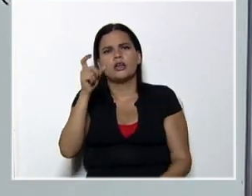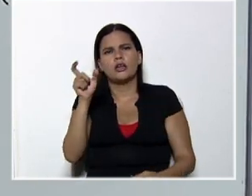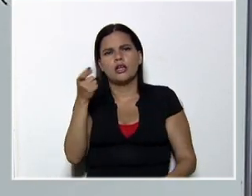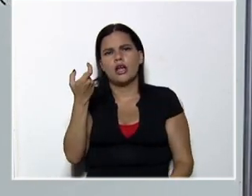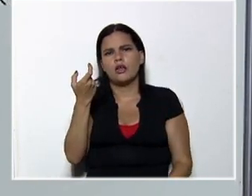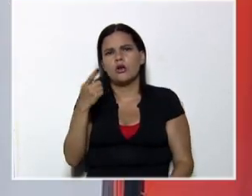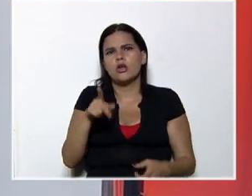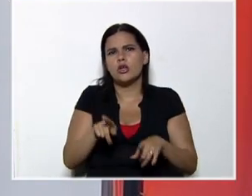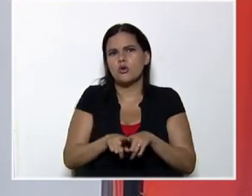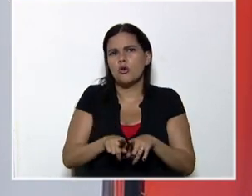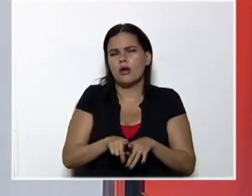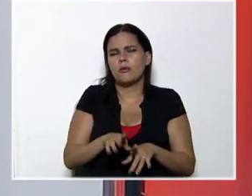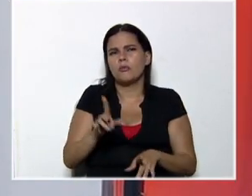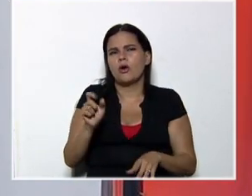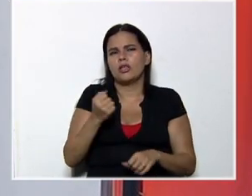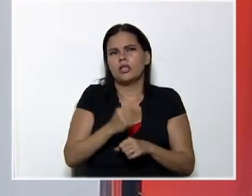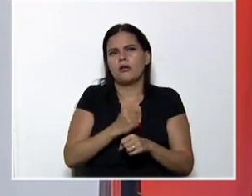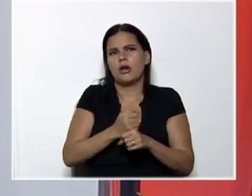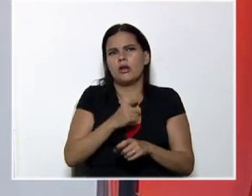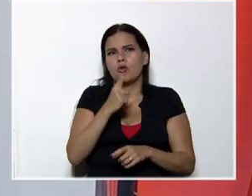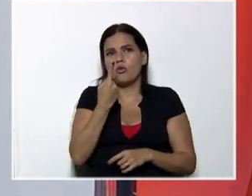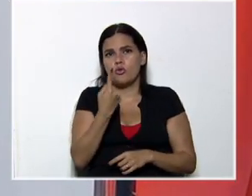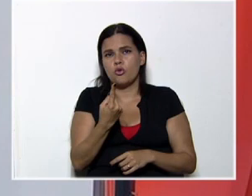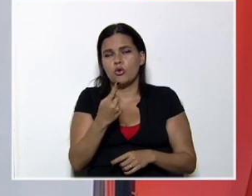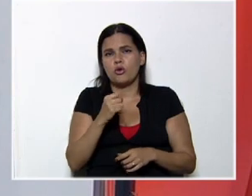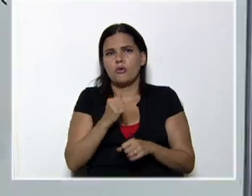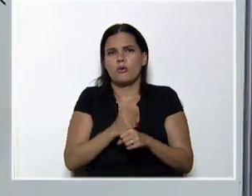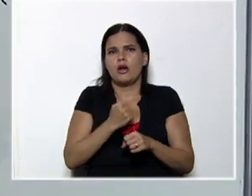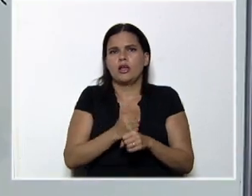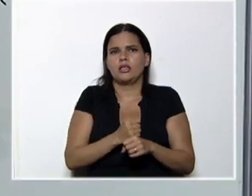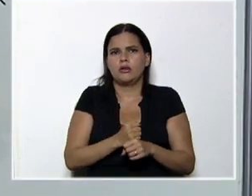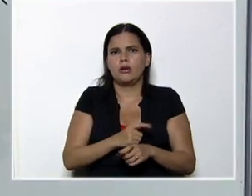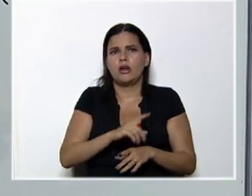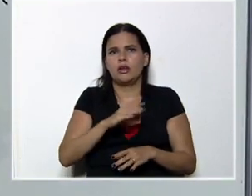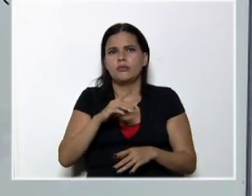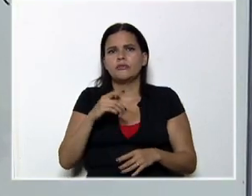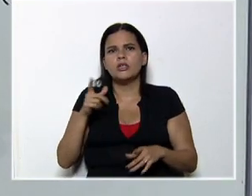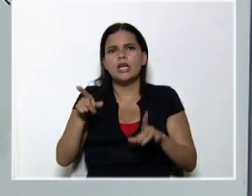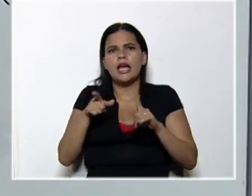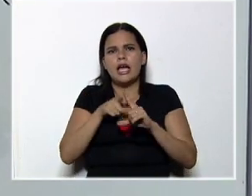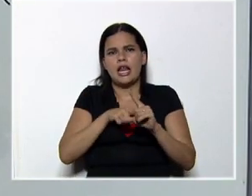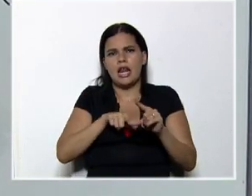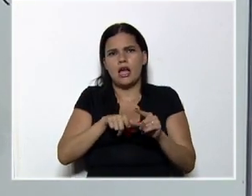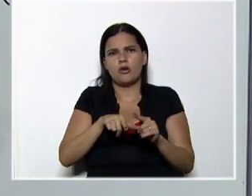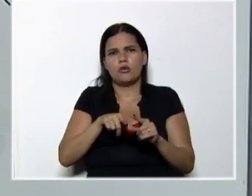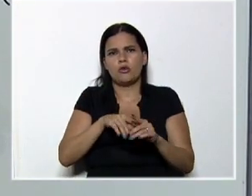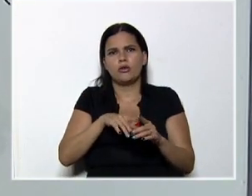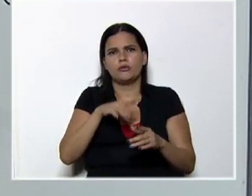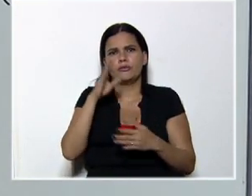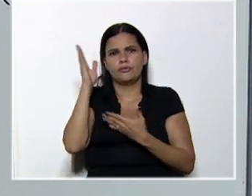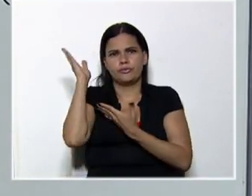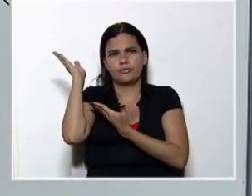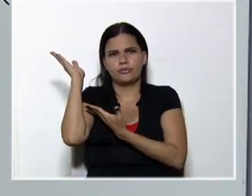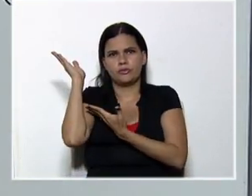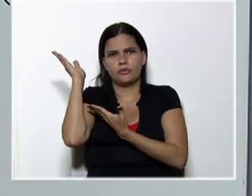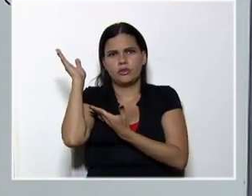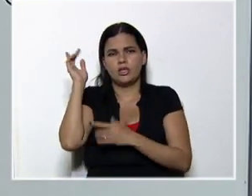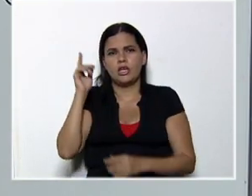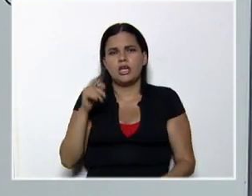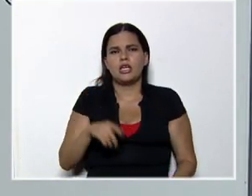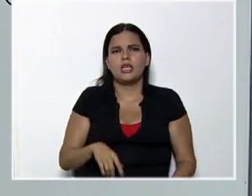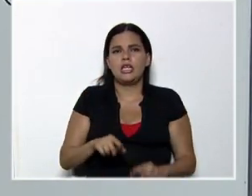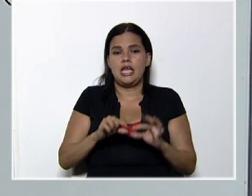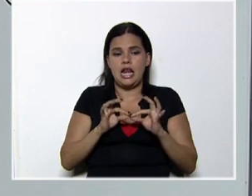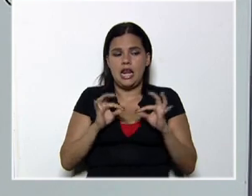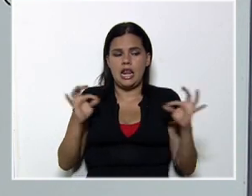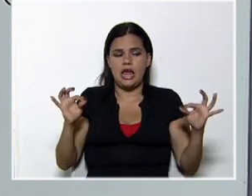tener 2 catetos. El cateto opuesto al ángulo, fíjense que el ángulo está aquí y el lado que está opuesto al ángulo sería este que está